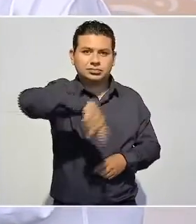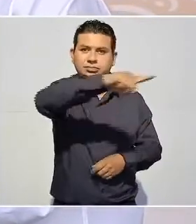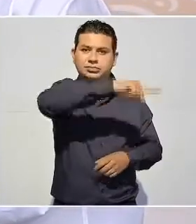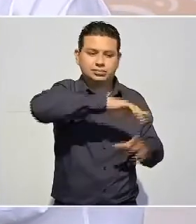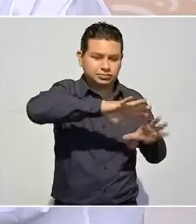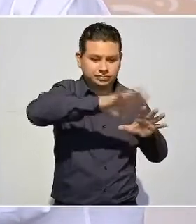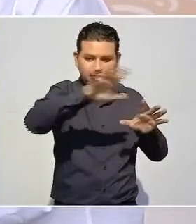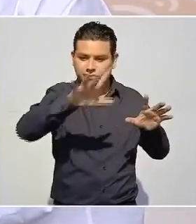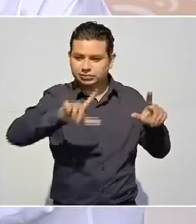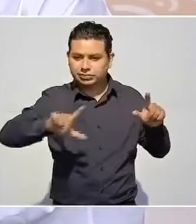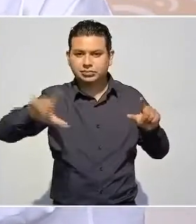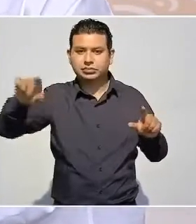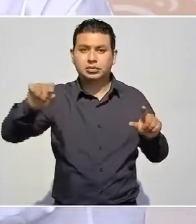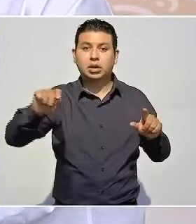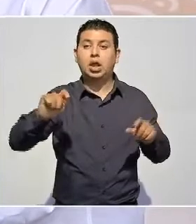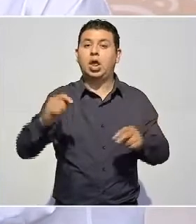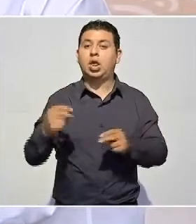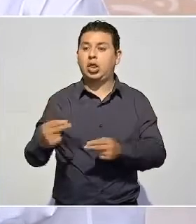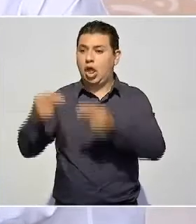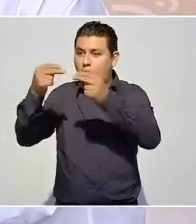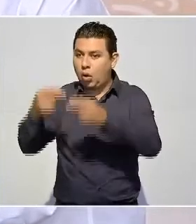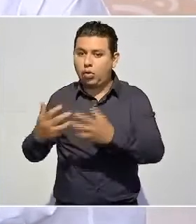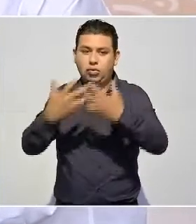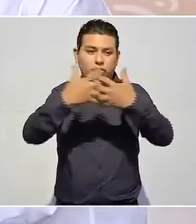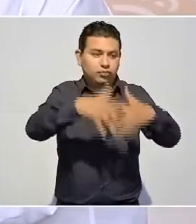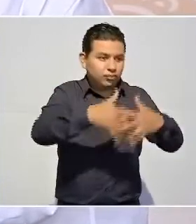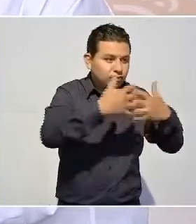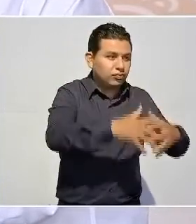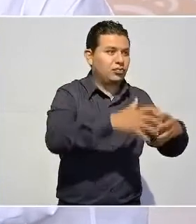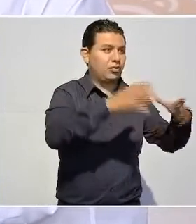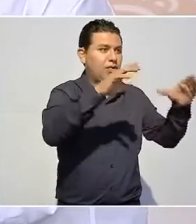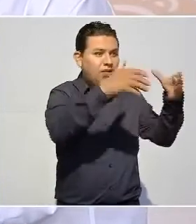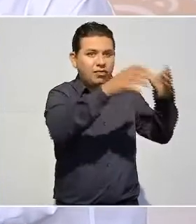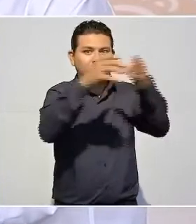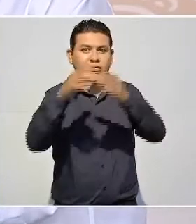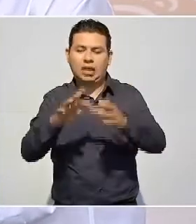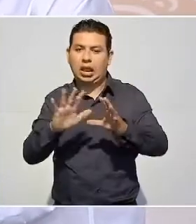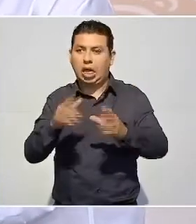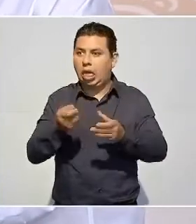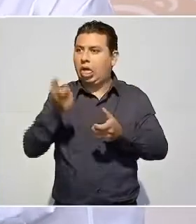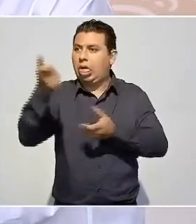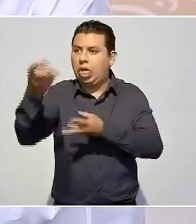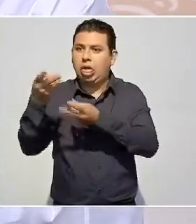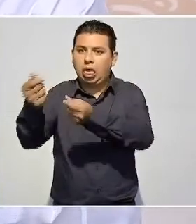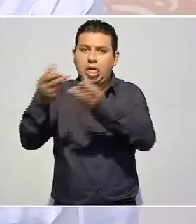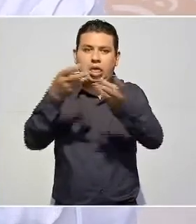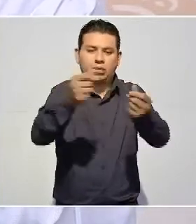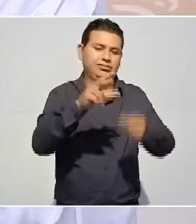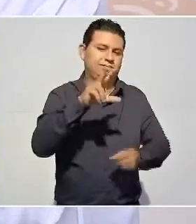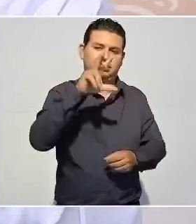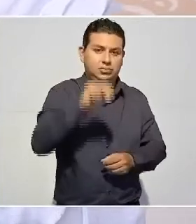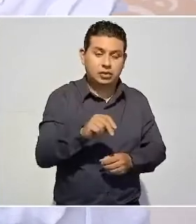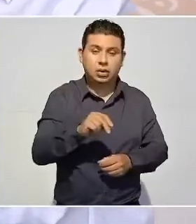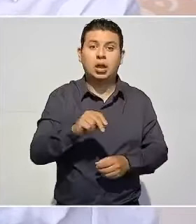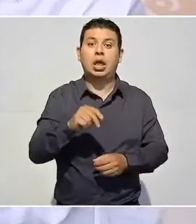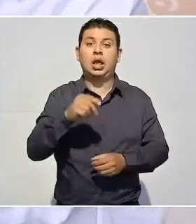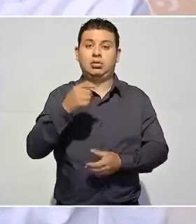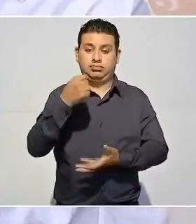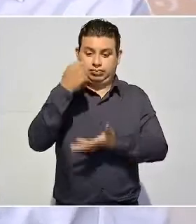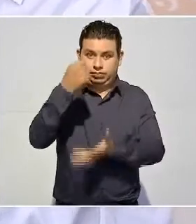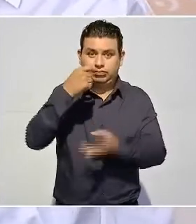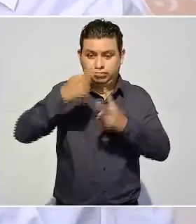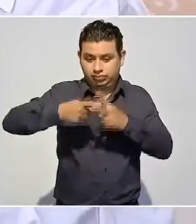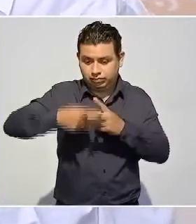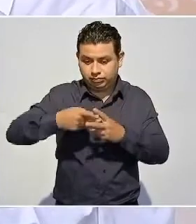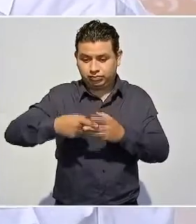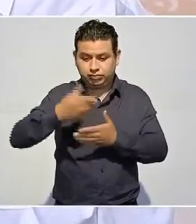los intereses corporativos o facciosos, y que el ejercicio del poder público